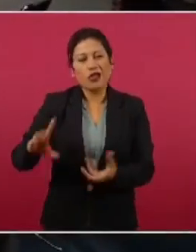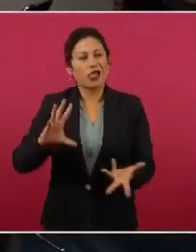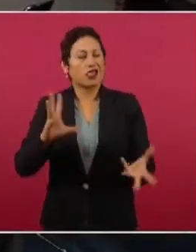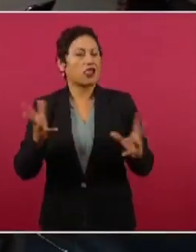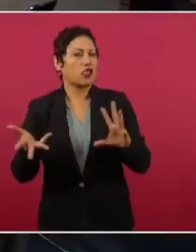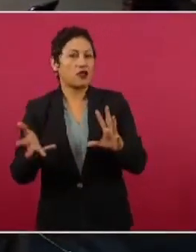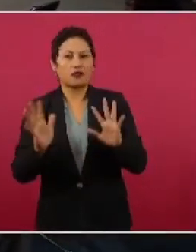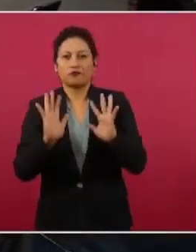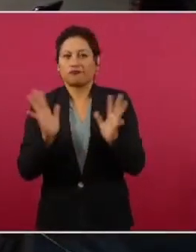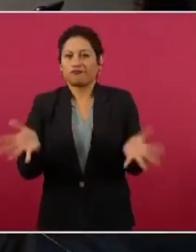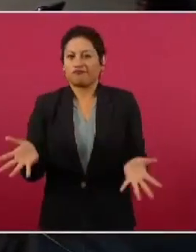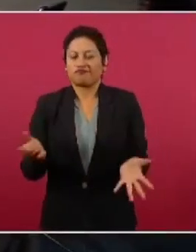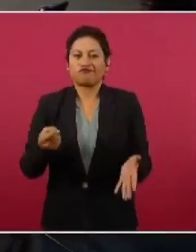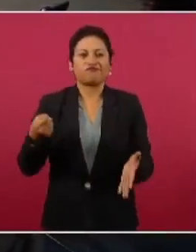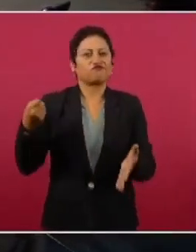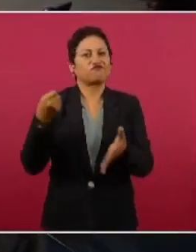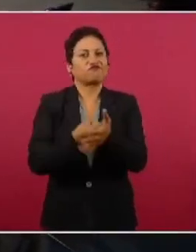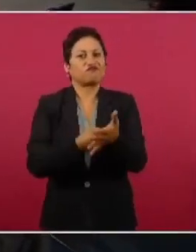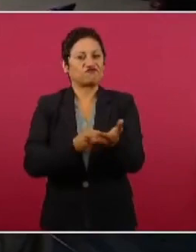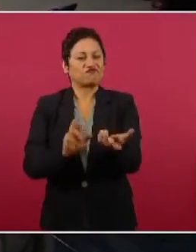magonistas